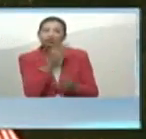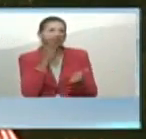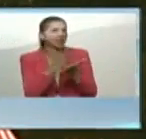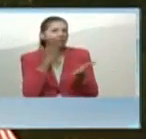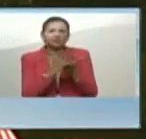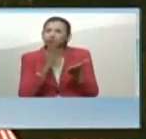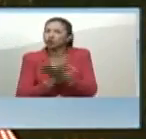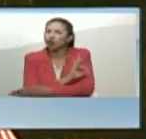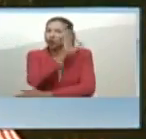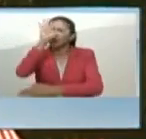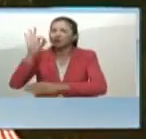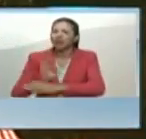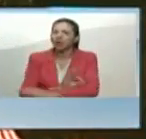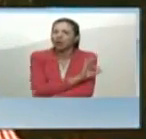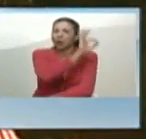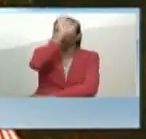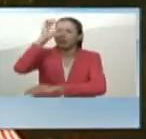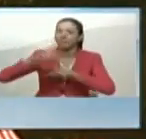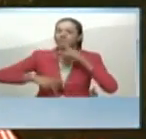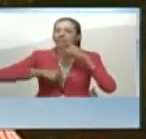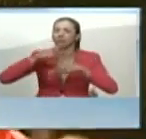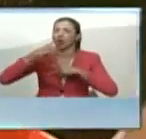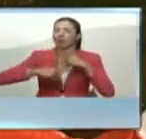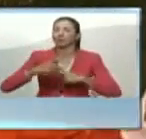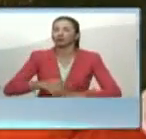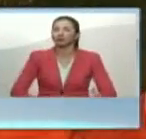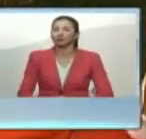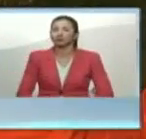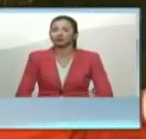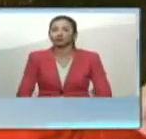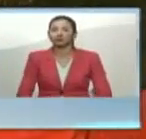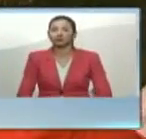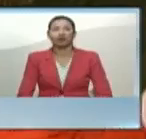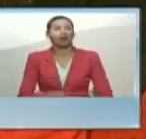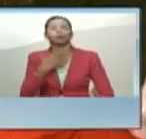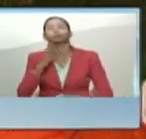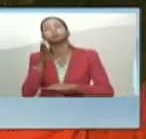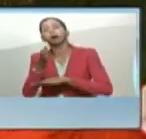el día. Si vas al estadio de béisbol, ahí te tienen.